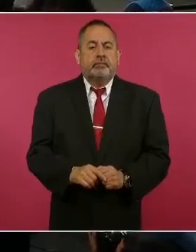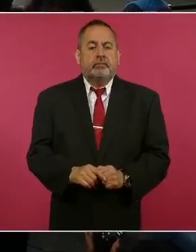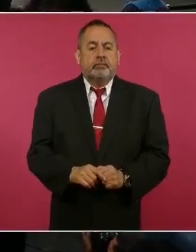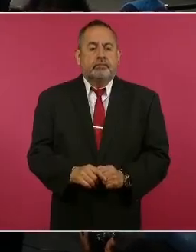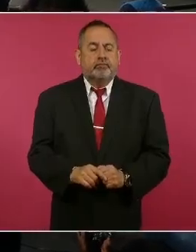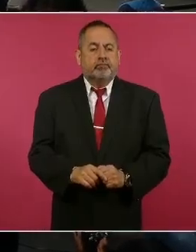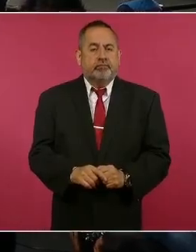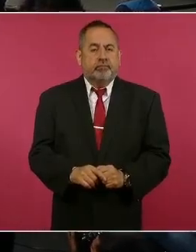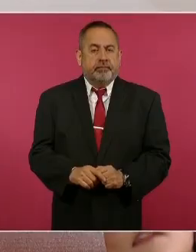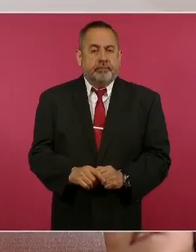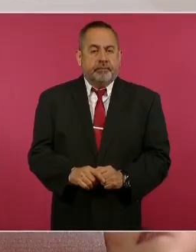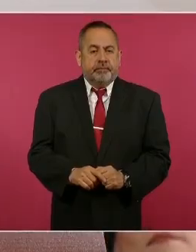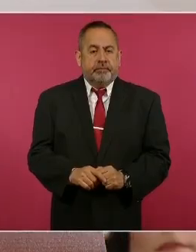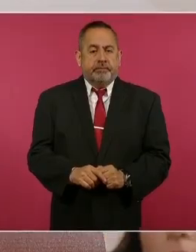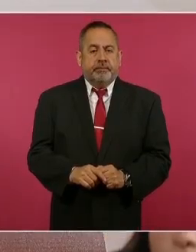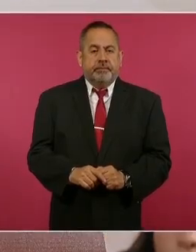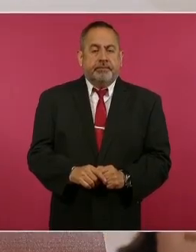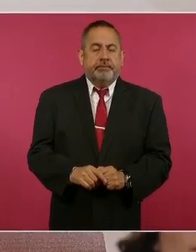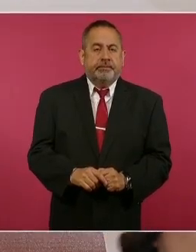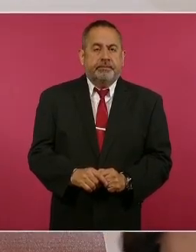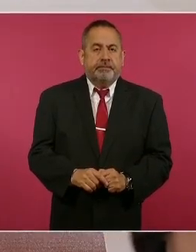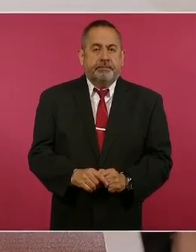en efecto,